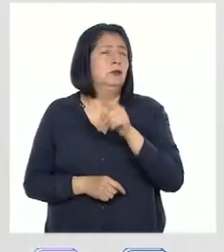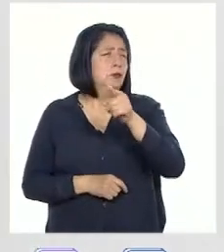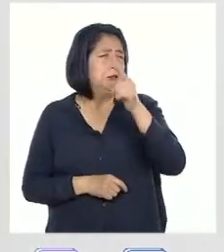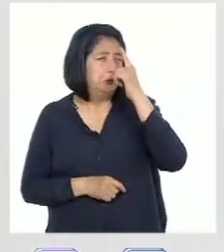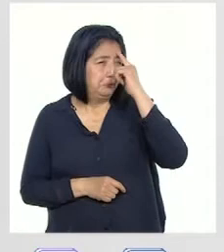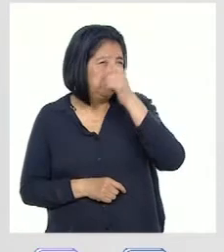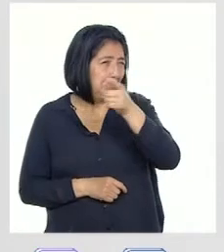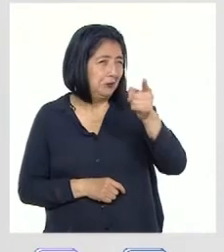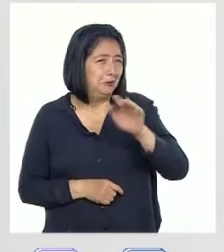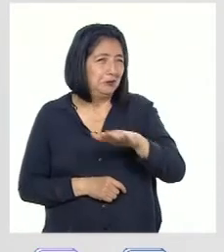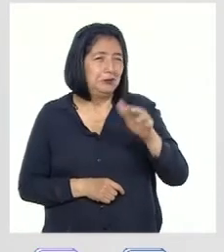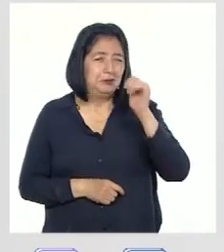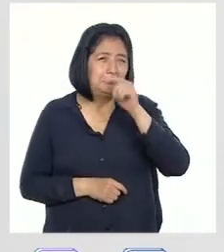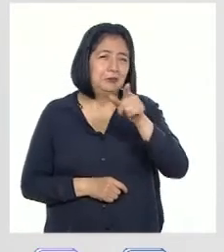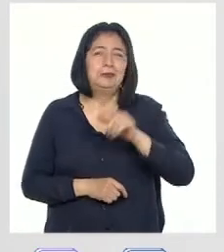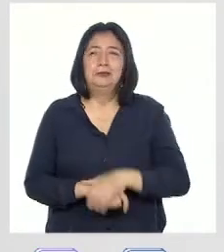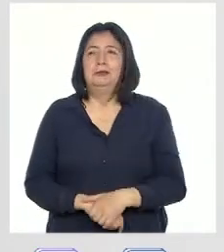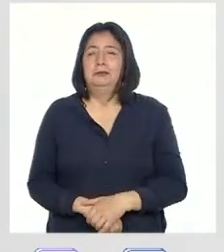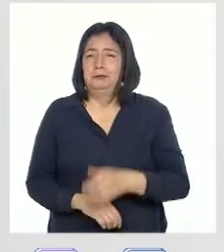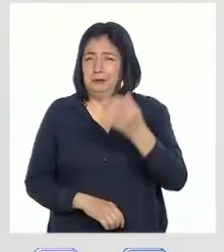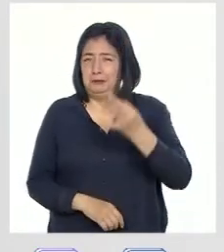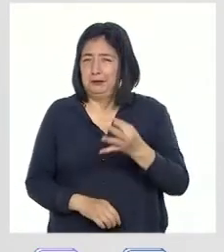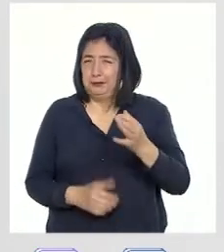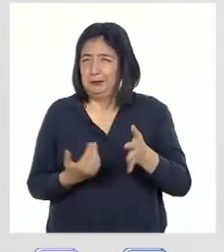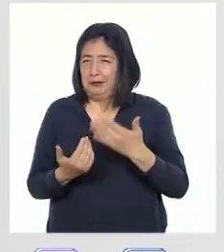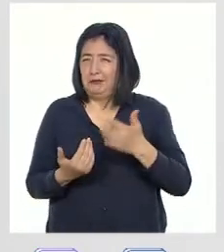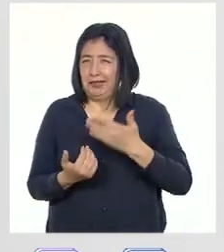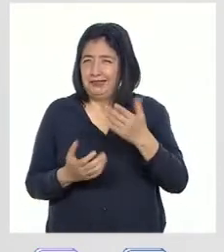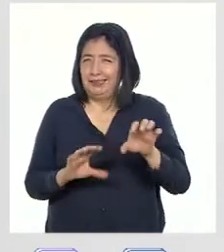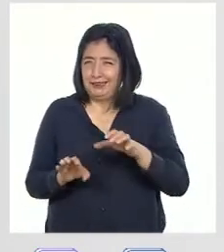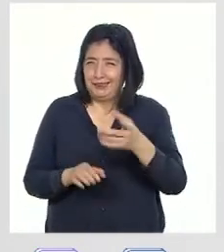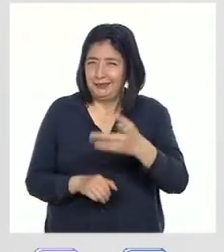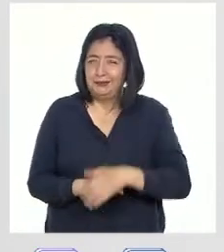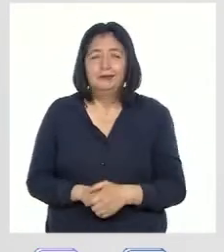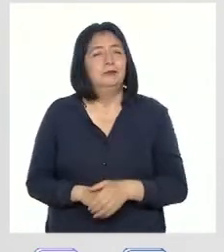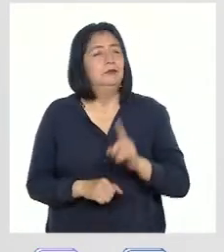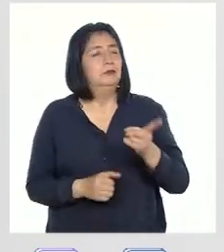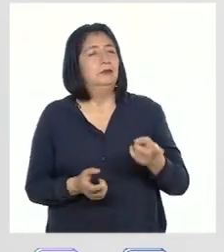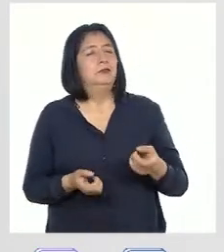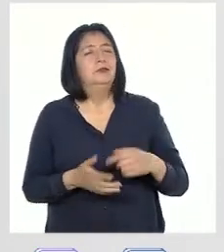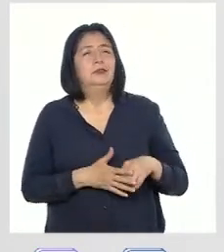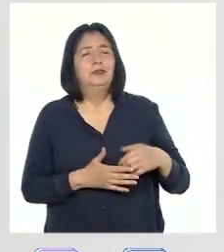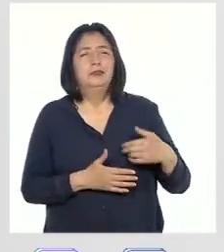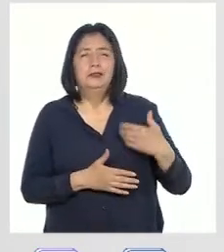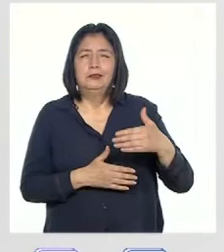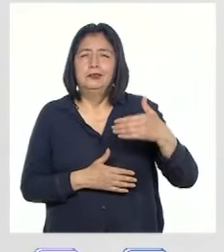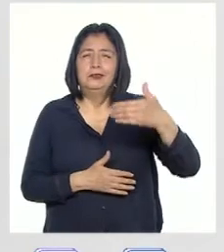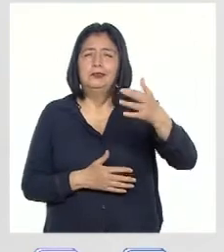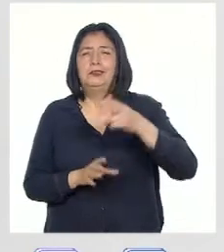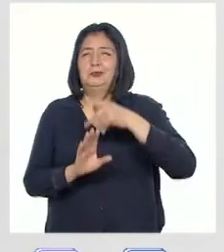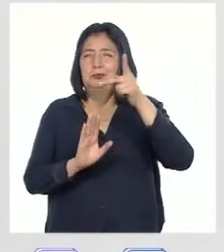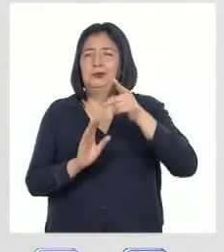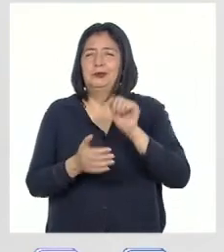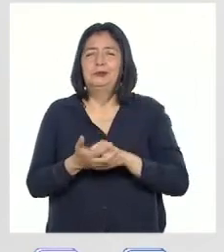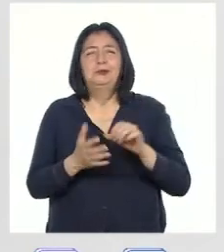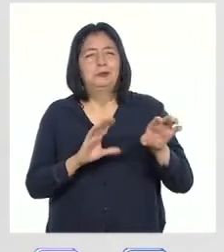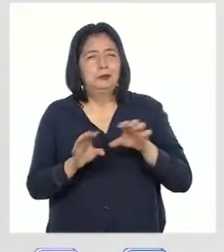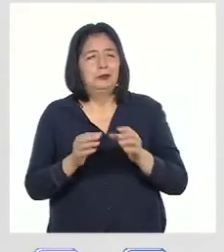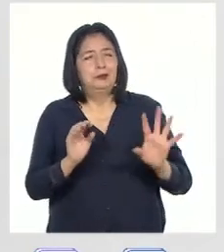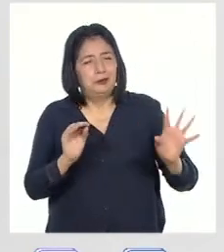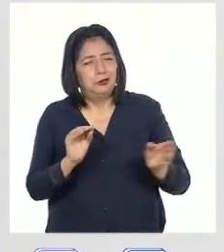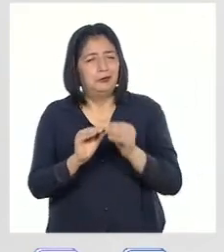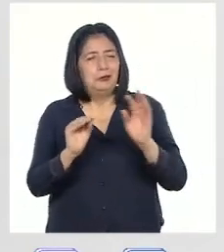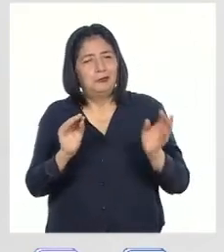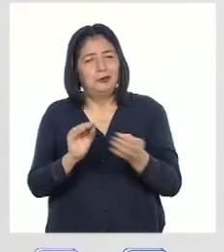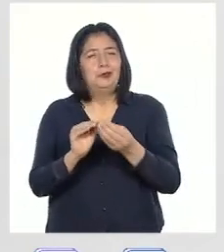parece, chicas y chicos? ¿Verdad que es muy sencillo? A lo largo de nuestros siguientes programas, iremos